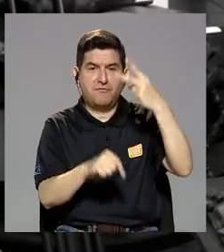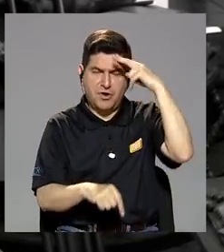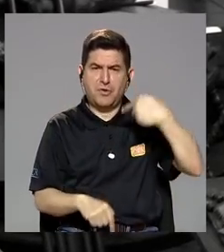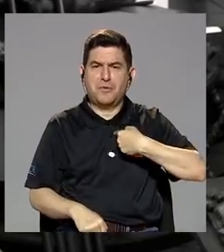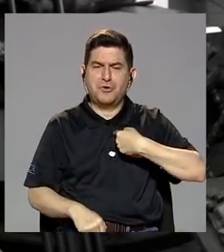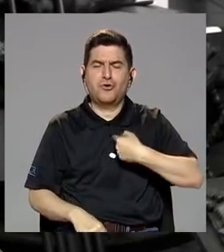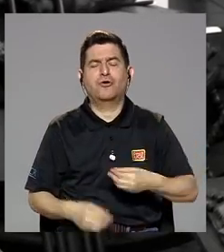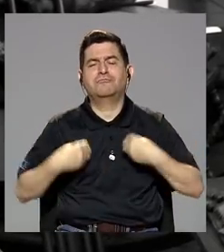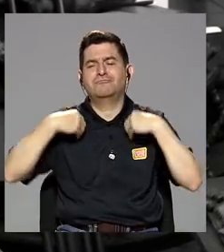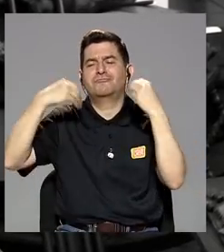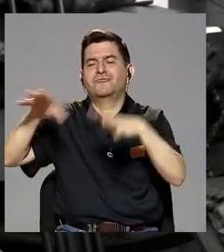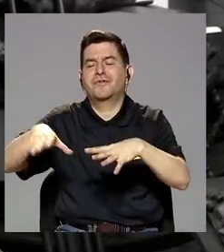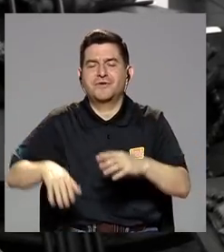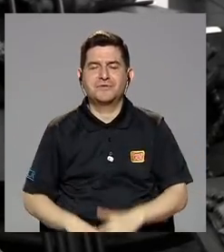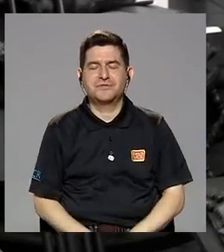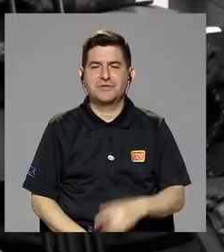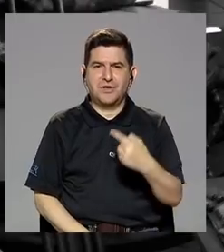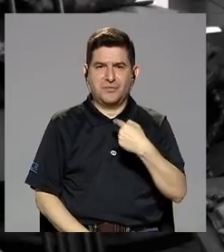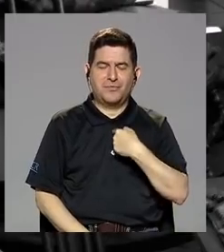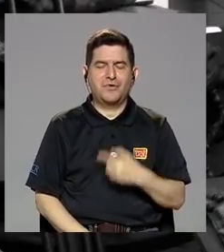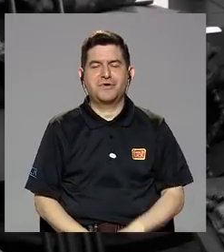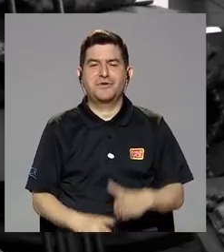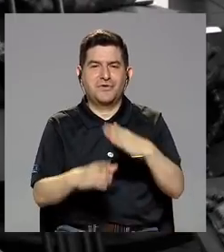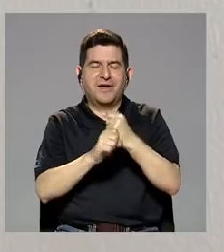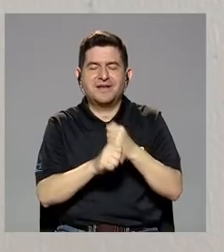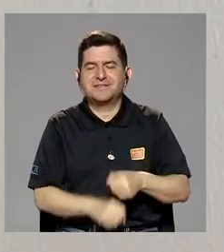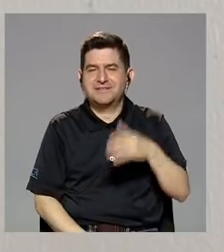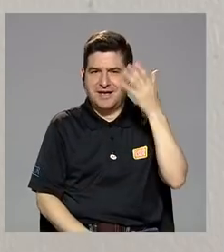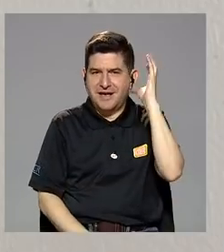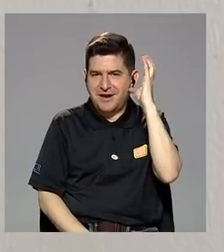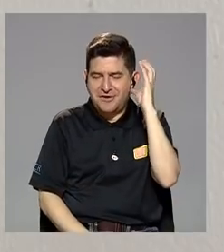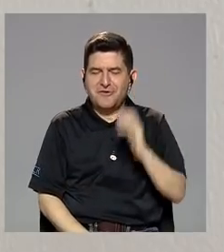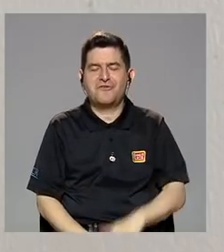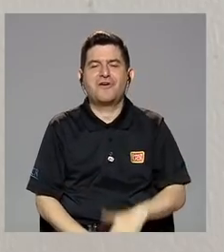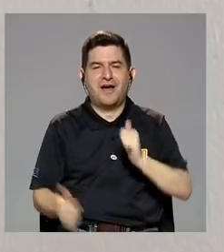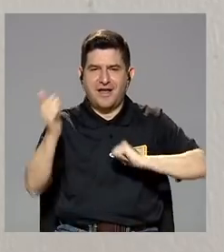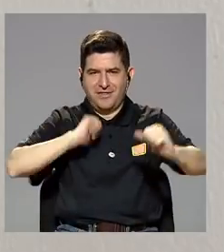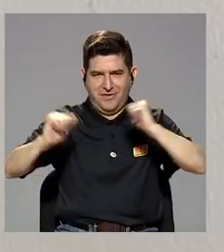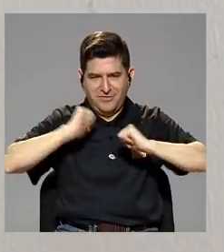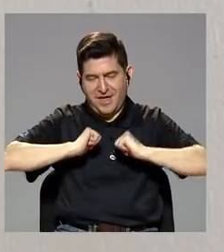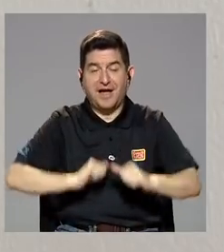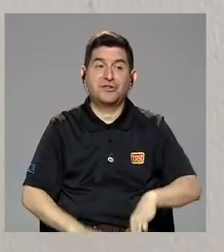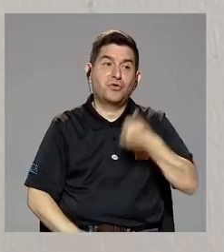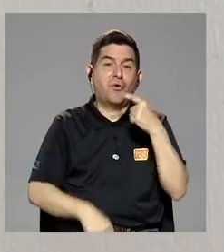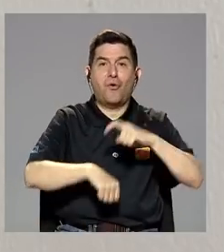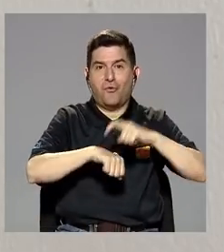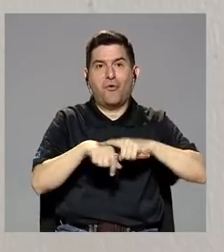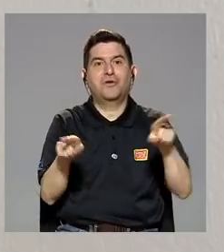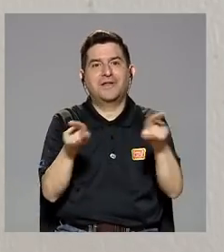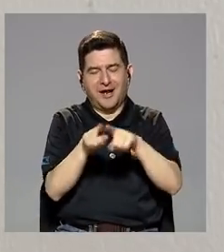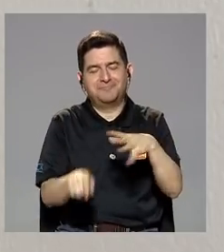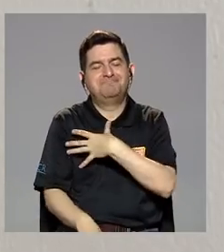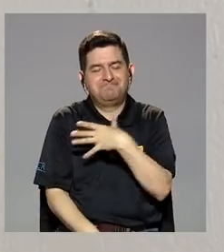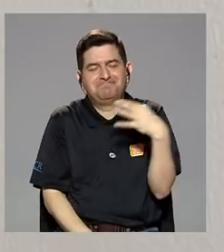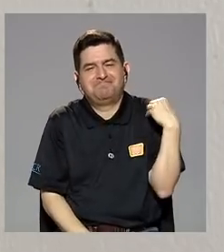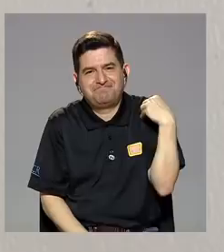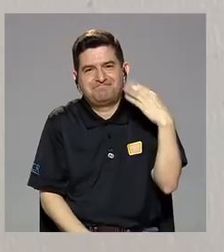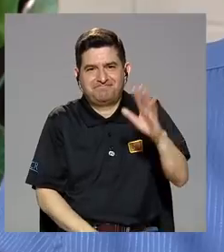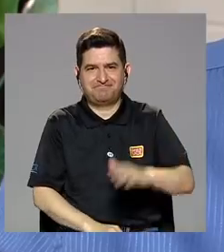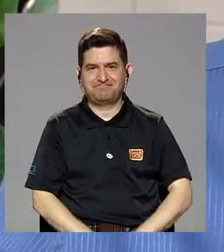y yo renuncié por dedicarme a dirigir radio el teatro los malenos otra de las facetas que también me gusta